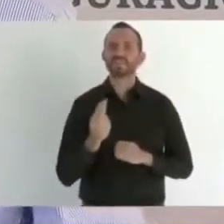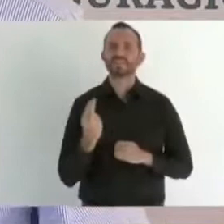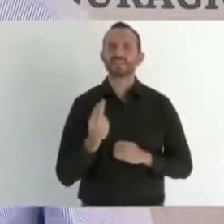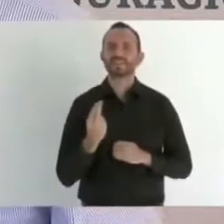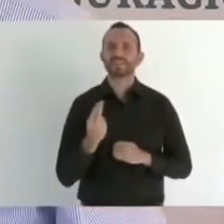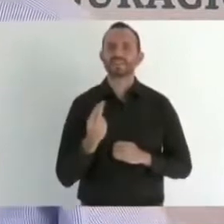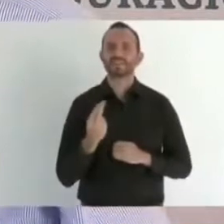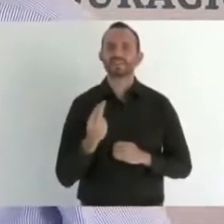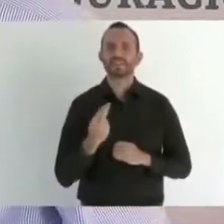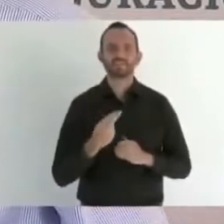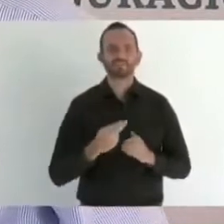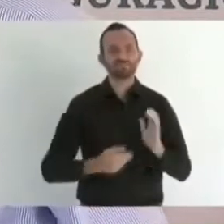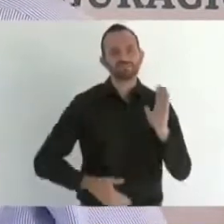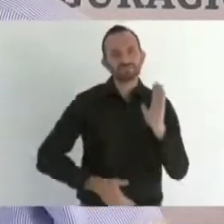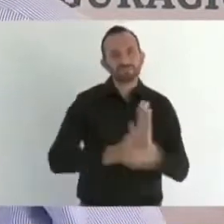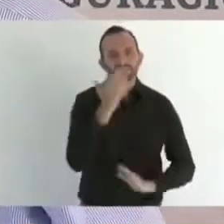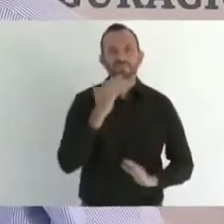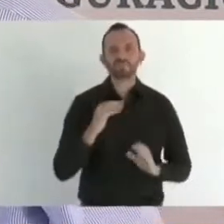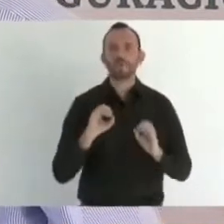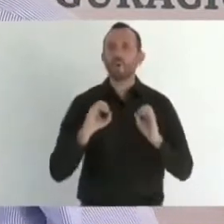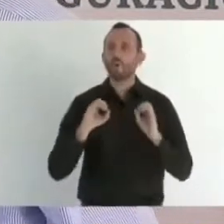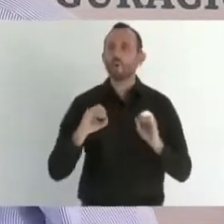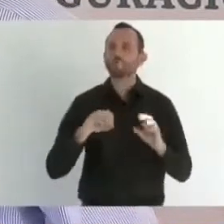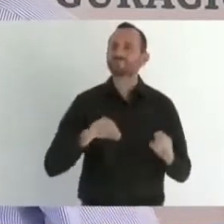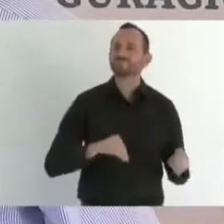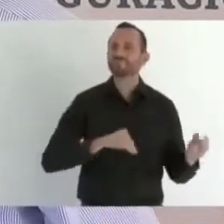y otros municipios